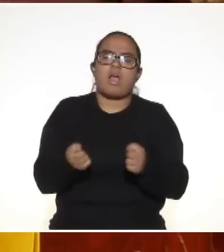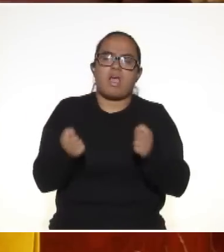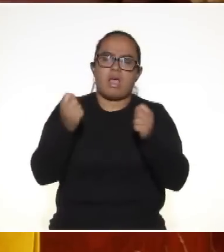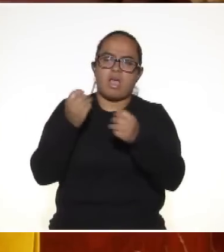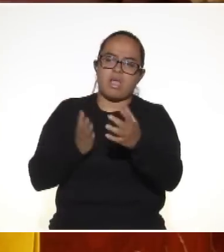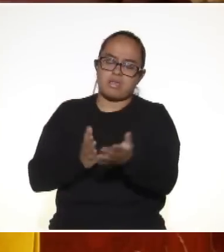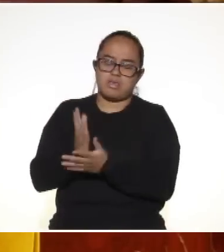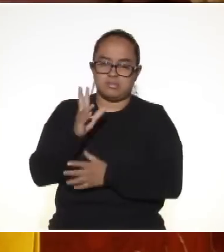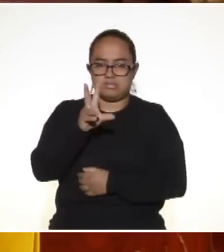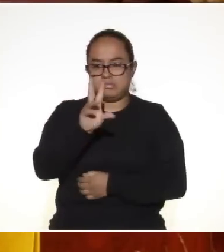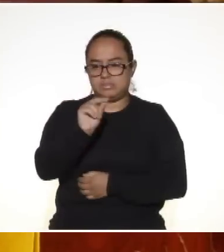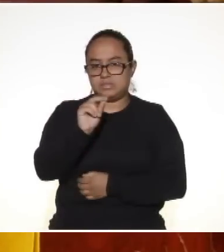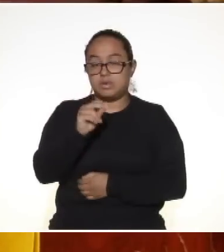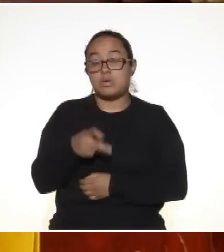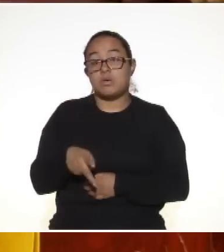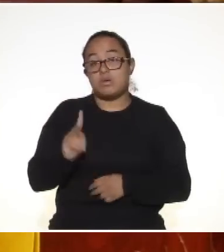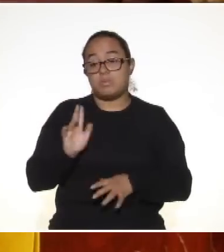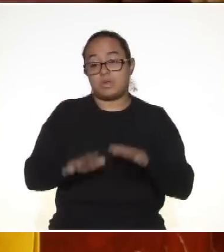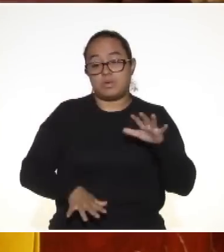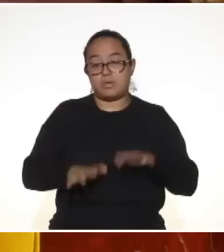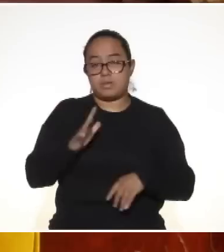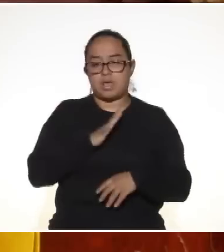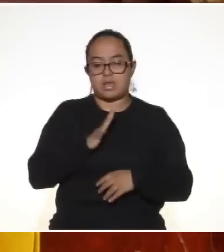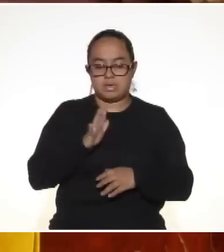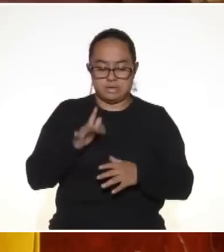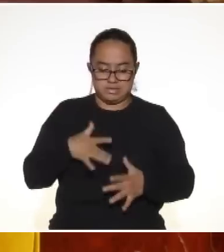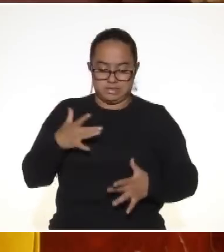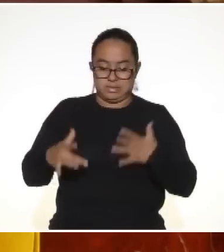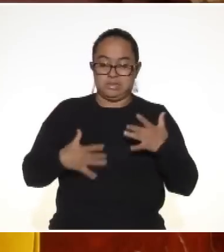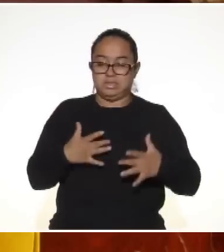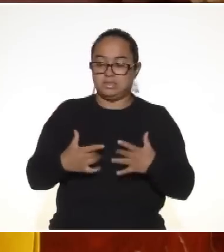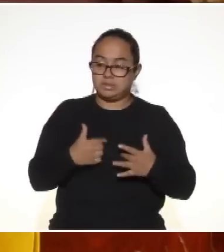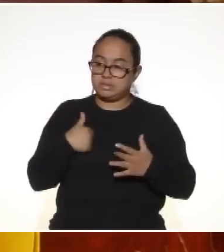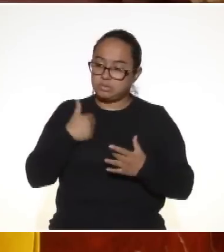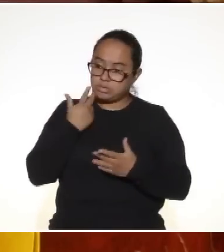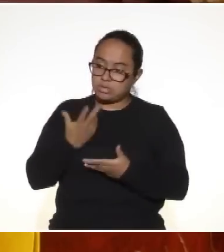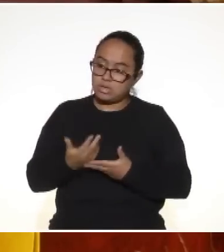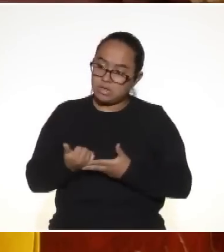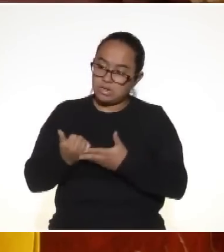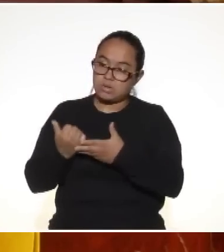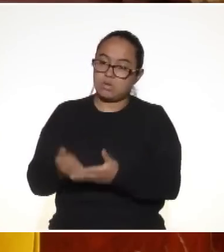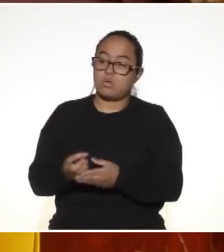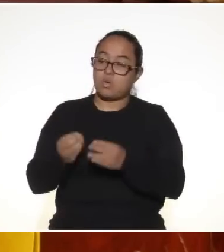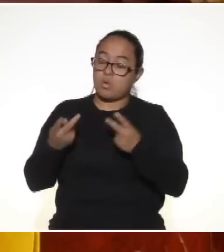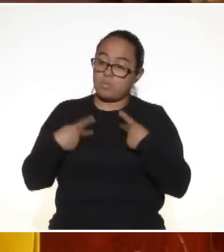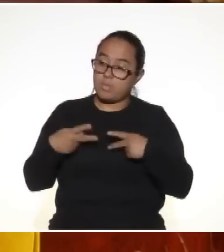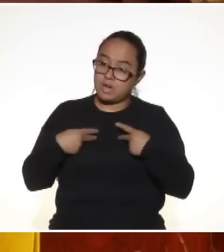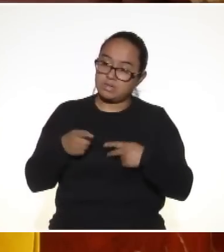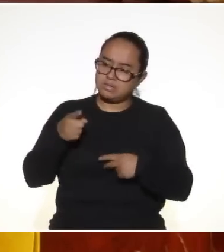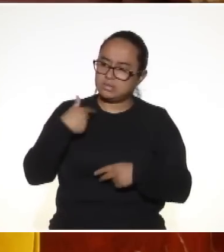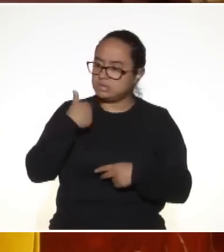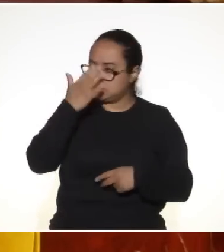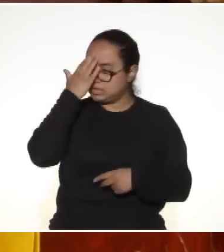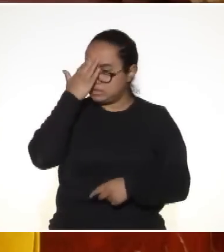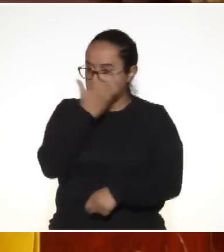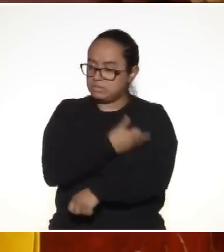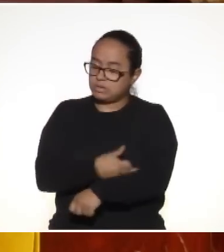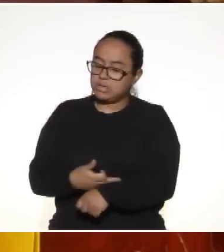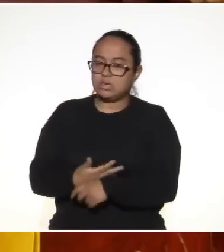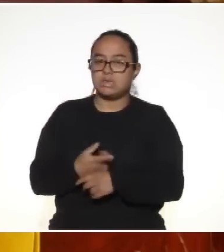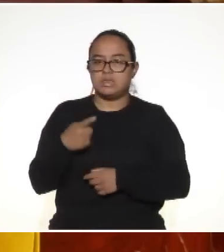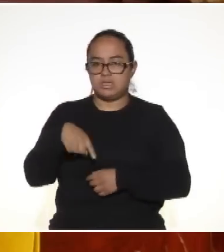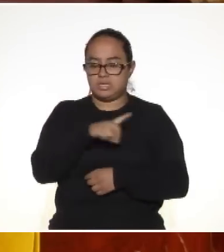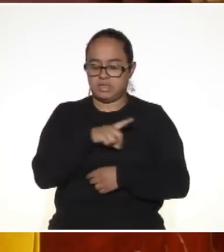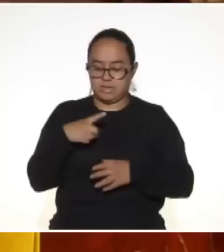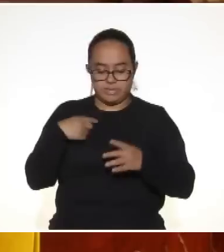protección personal, pero hay veces que hay otros sentimientos y cuando se trata de personas cercanas a un familiar, pues hay que tener la